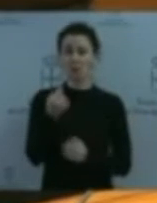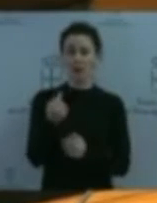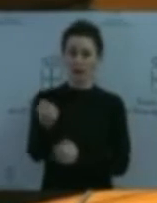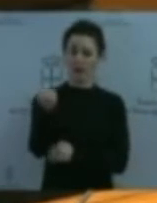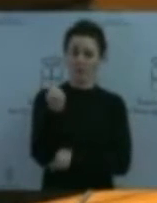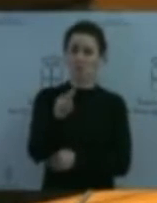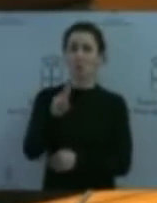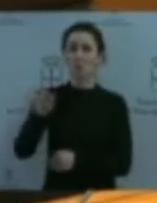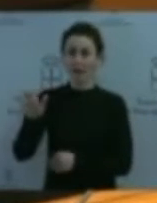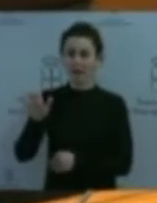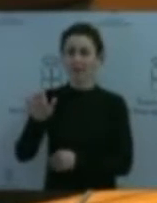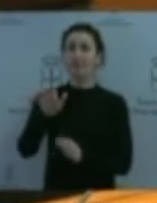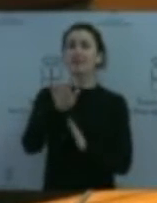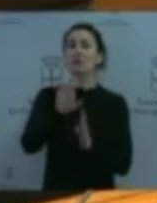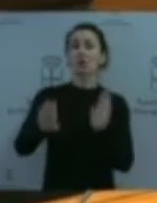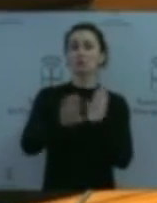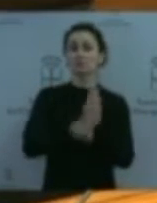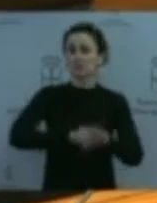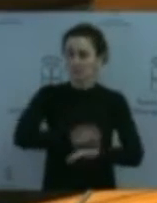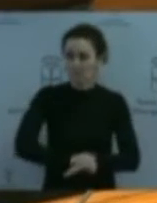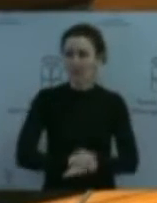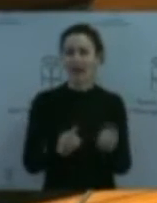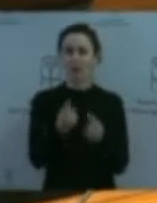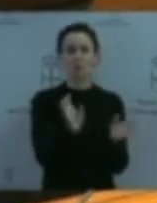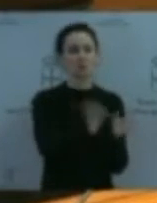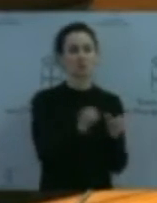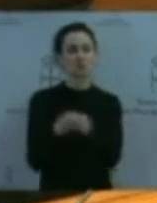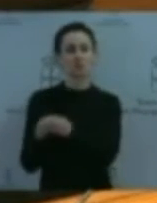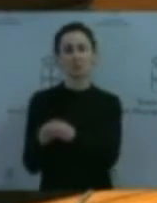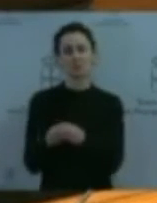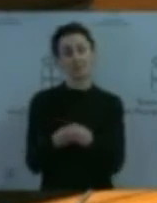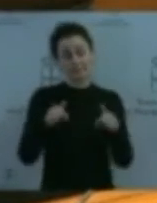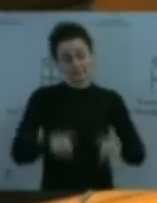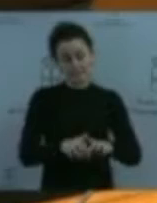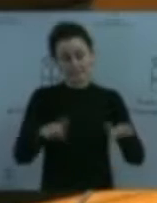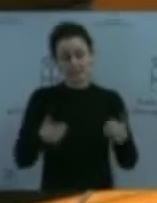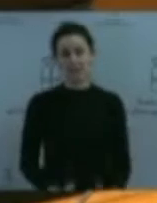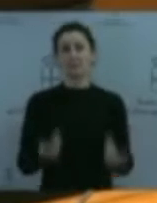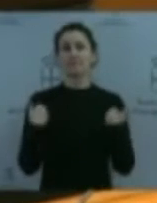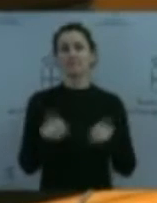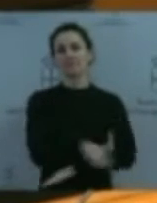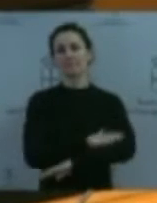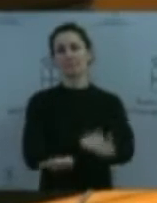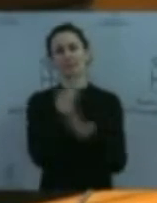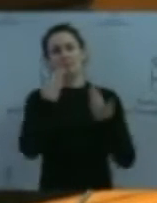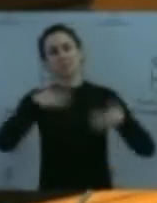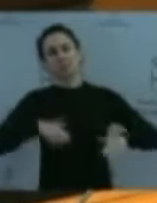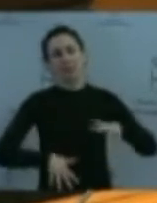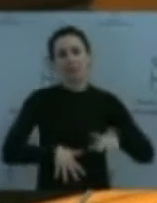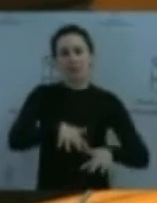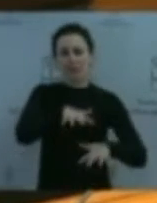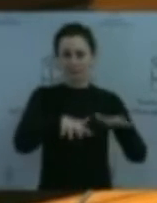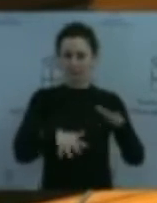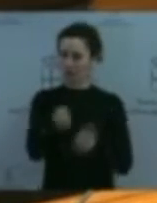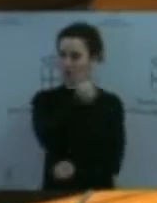esta Cámara entiendan que la responsabilidad de un Gobierno, en lugar de equilibrar el ciclo económico a través de la inversión pública, sea dar